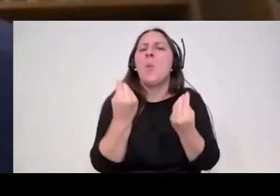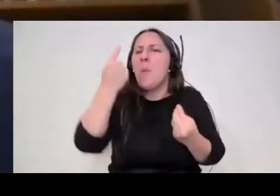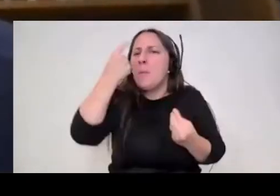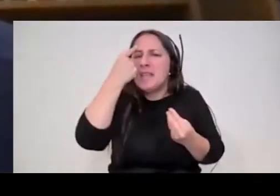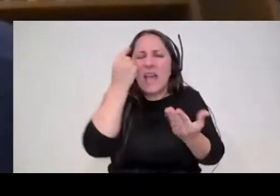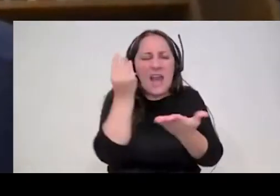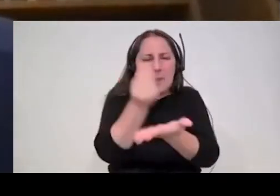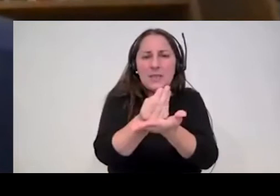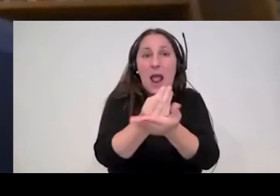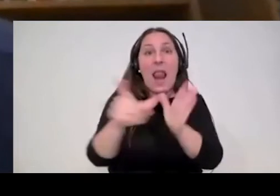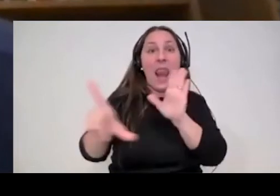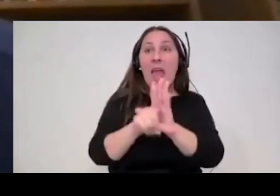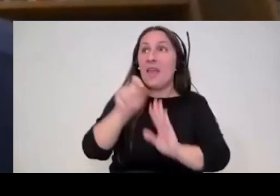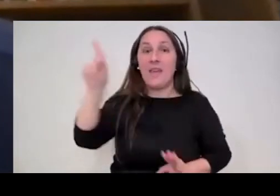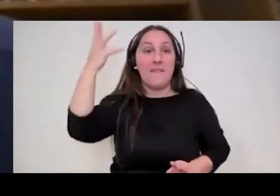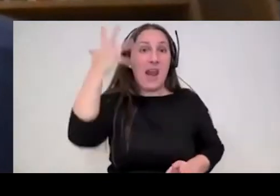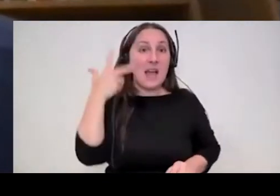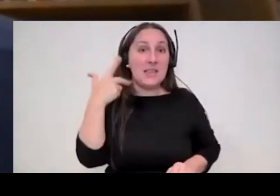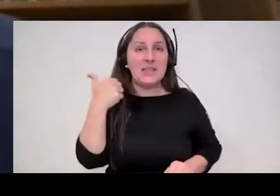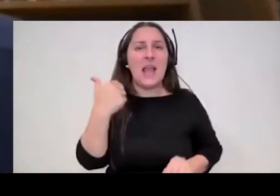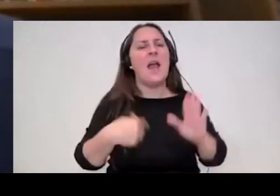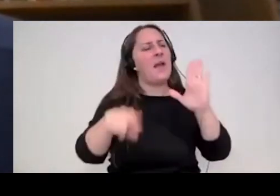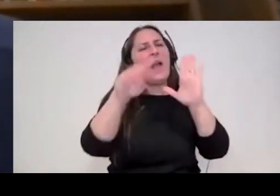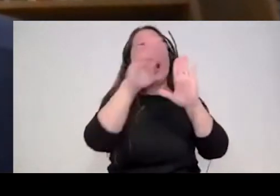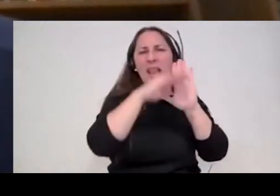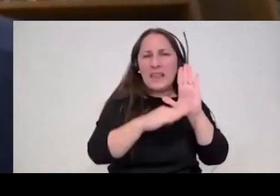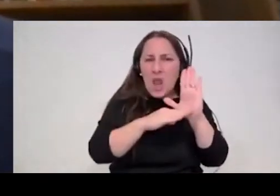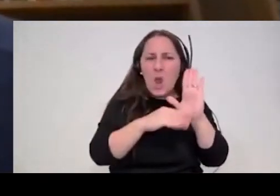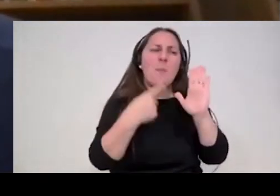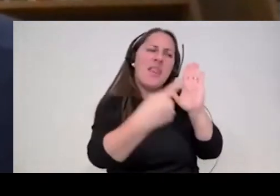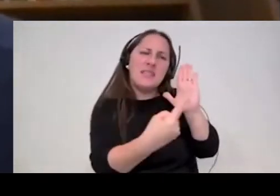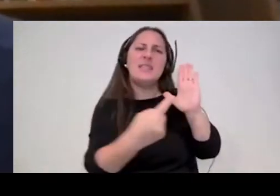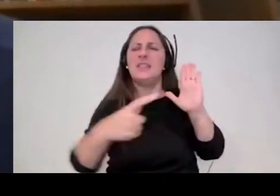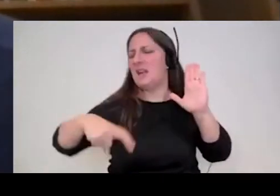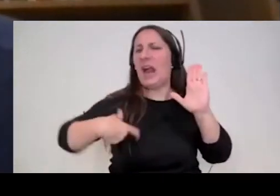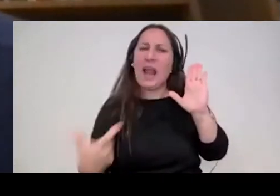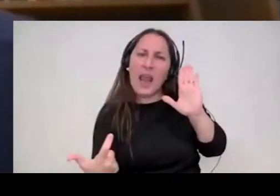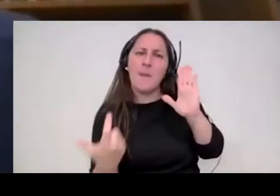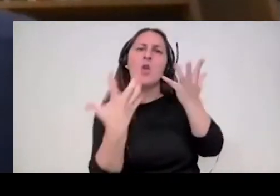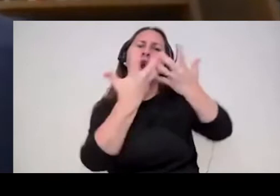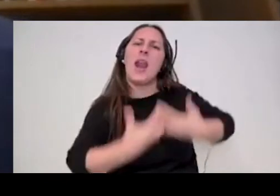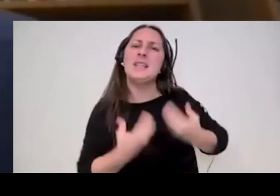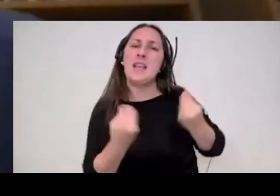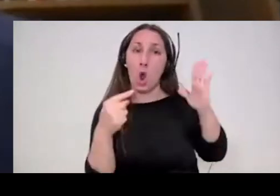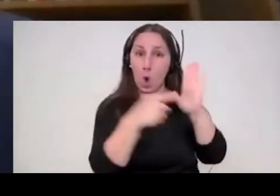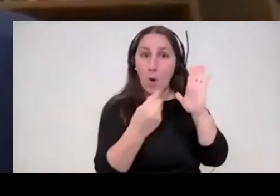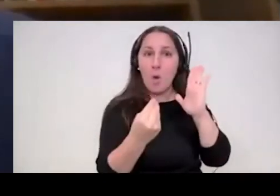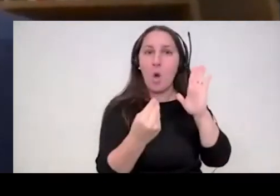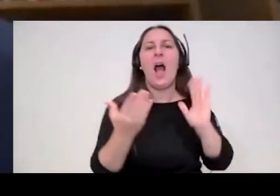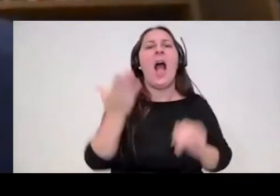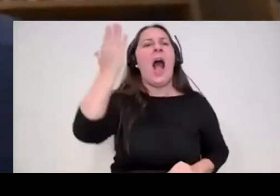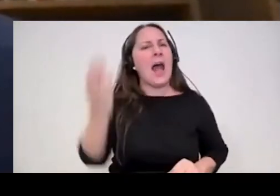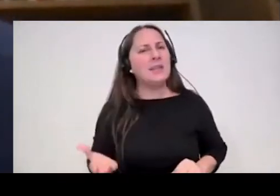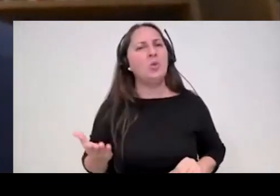ley francesa, uno de los criterios para definir la representación de las organizaciones sindicales es la actitud asumida por